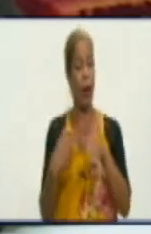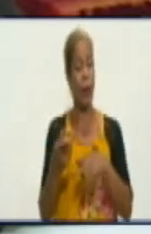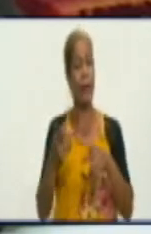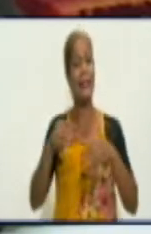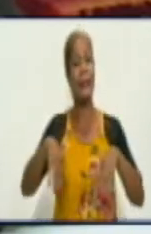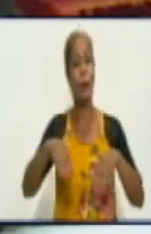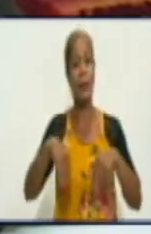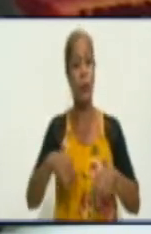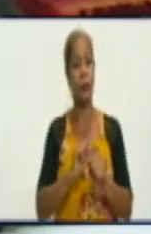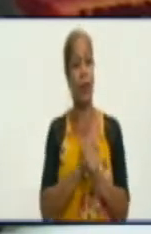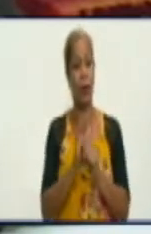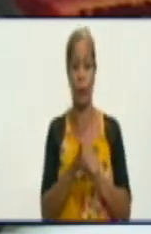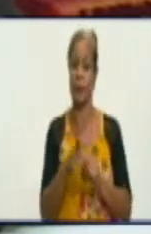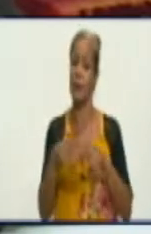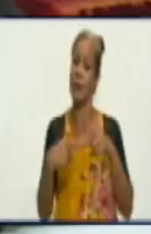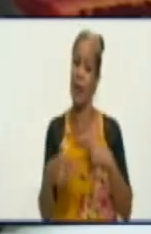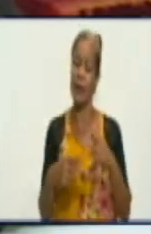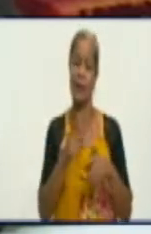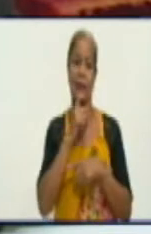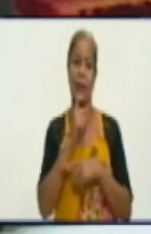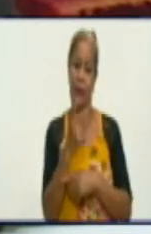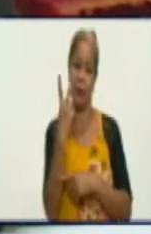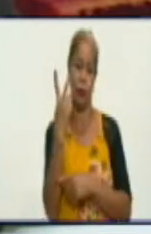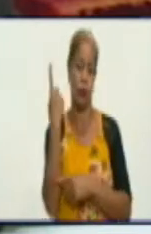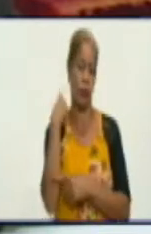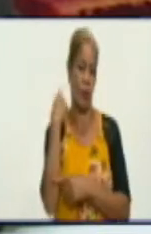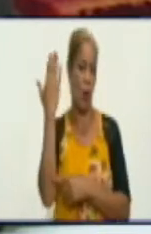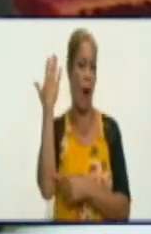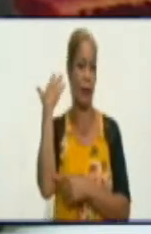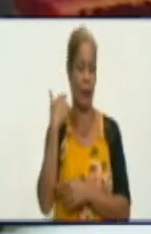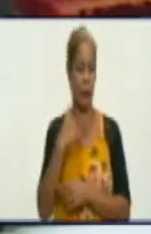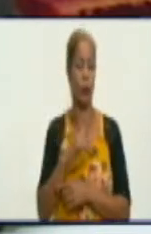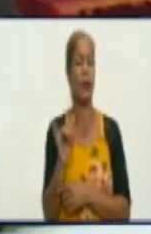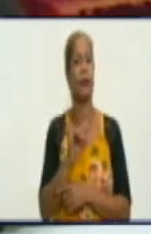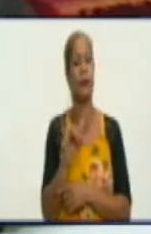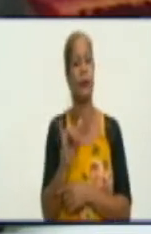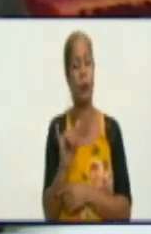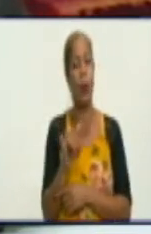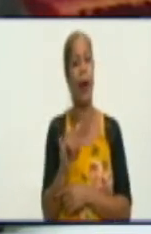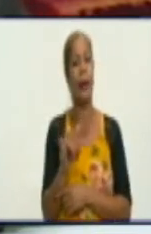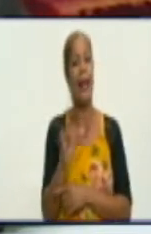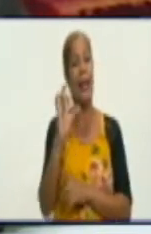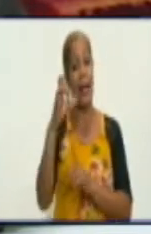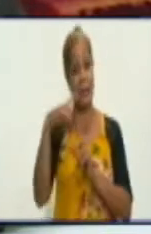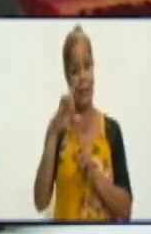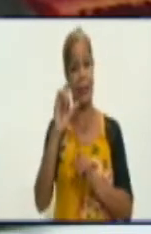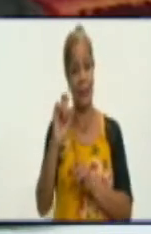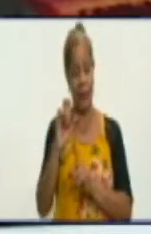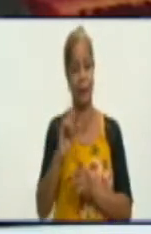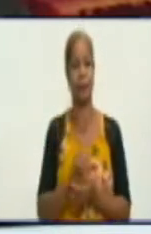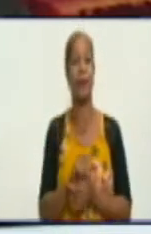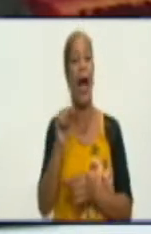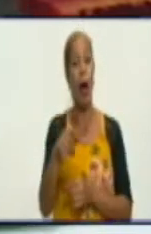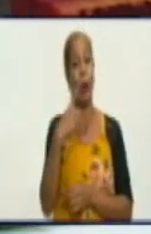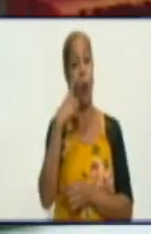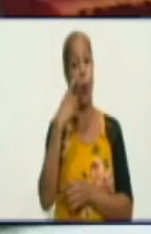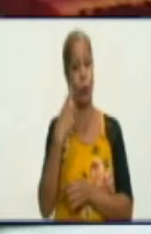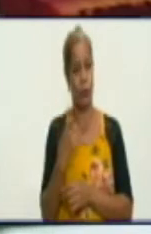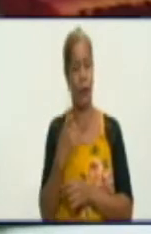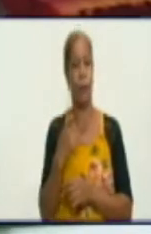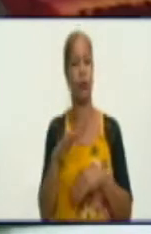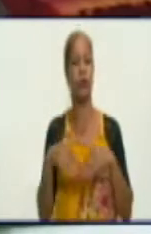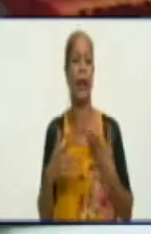la revolución, el socialismo y también nuestra central de trabajadores de Cuba. Vamos a conocer hoy sobre